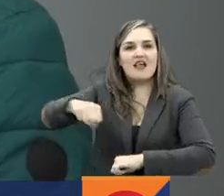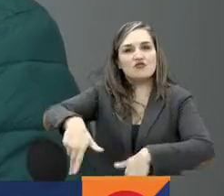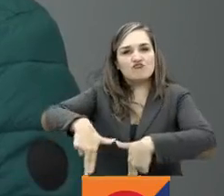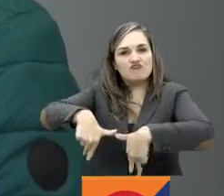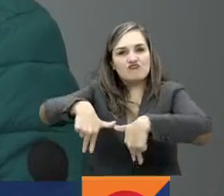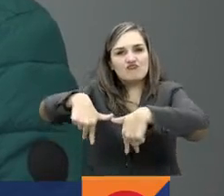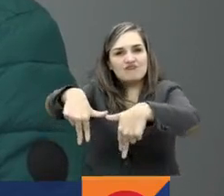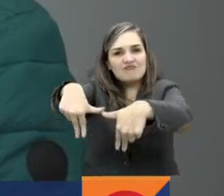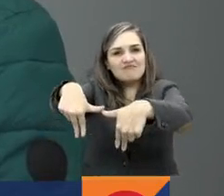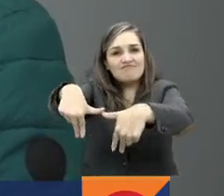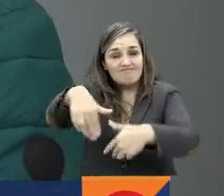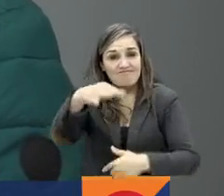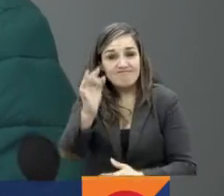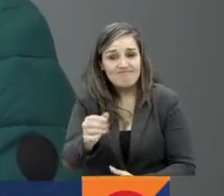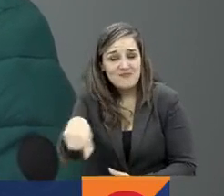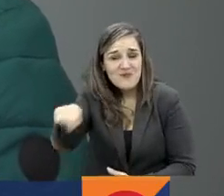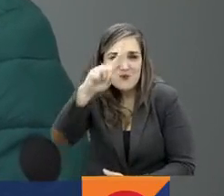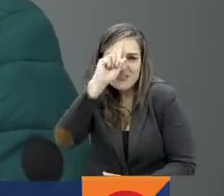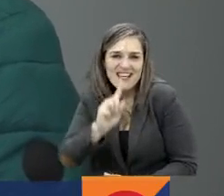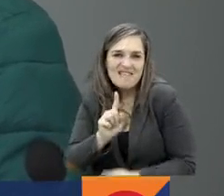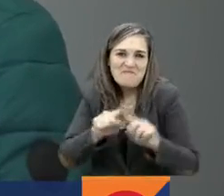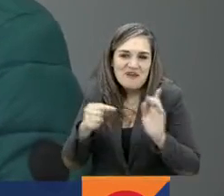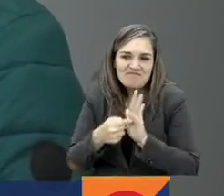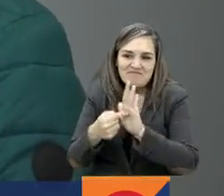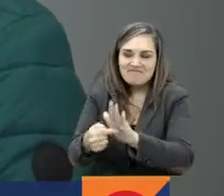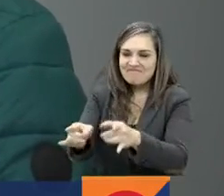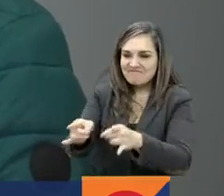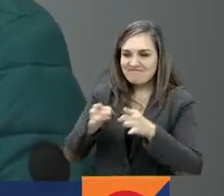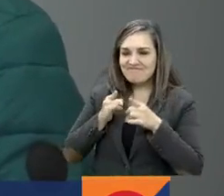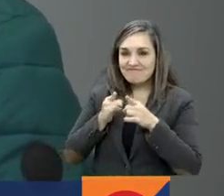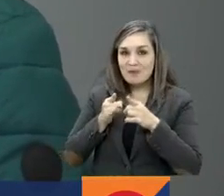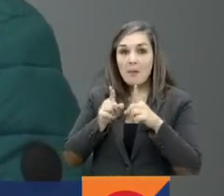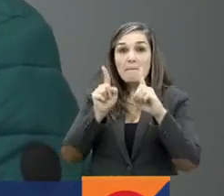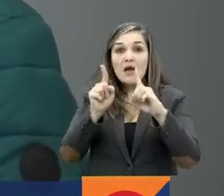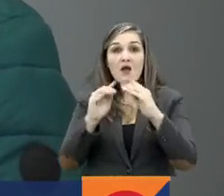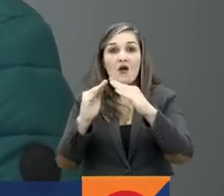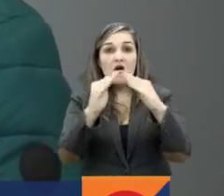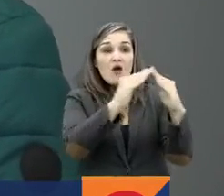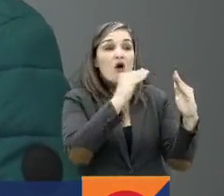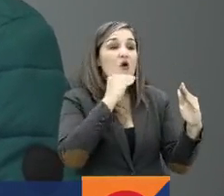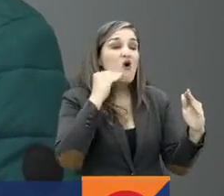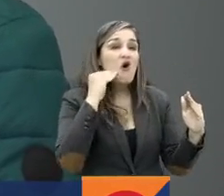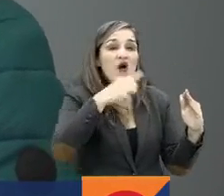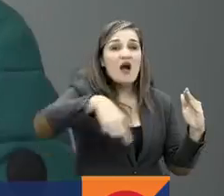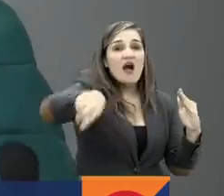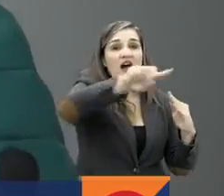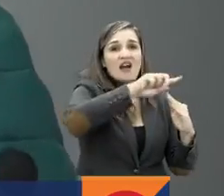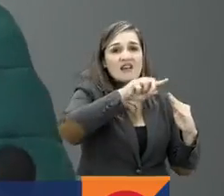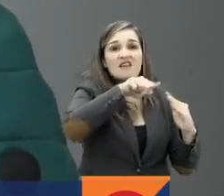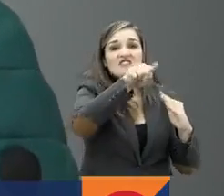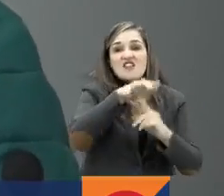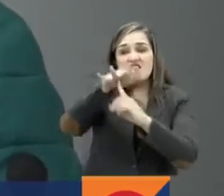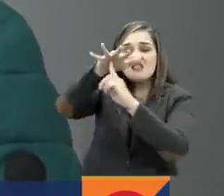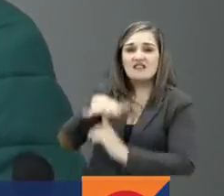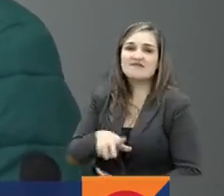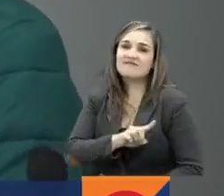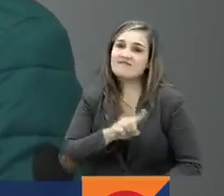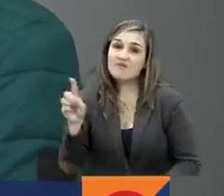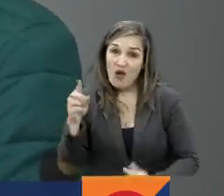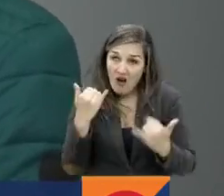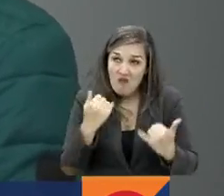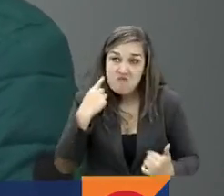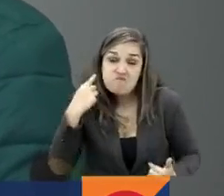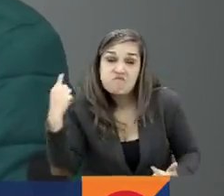pero la percepción de los hogares es lo que más afecta a los jóvenes todavía este año